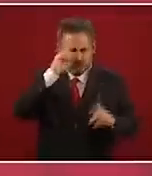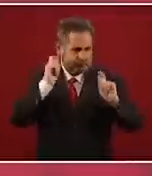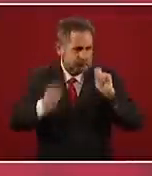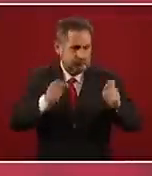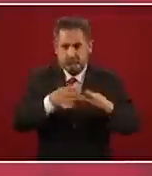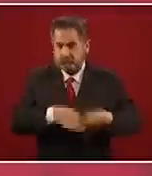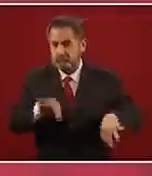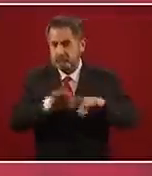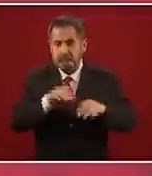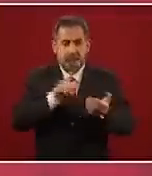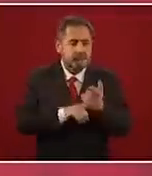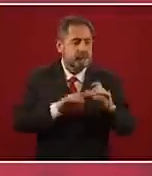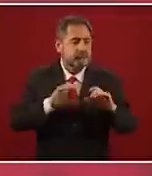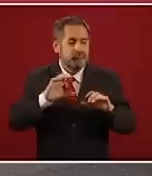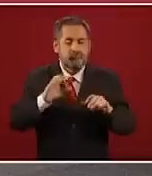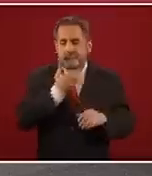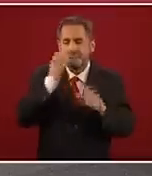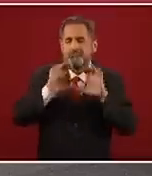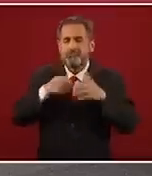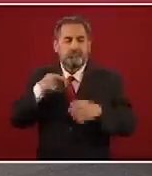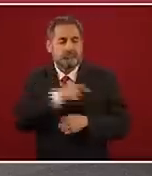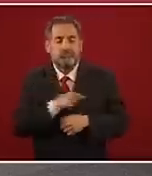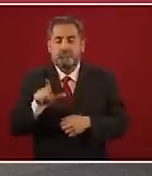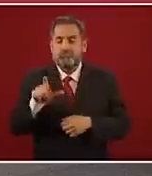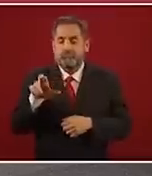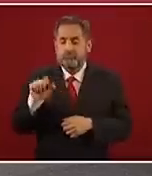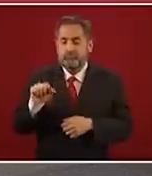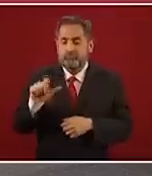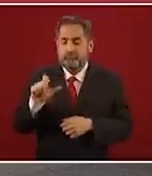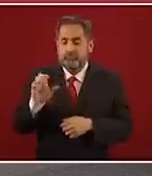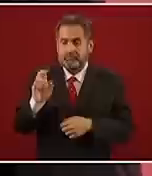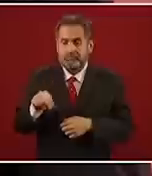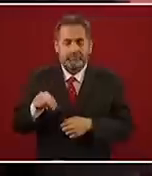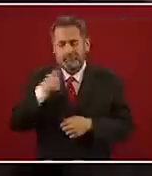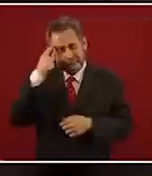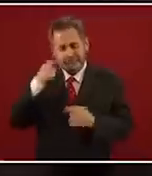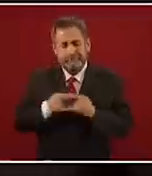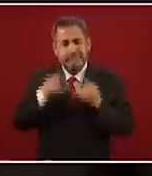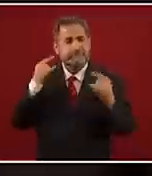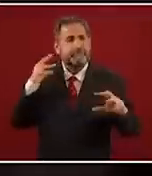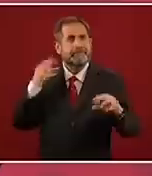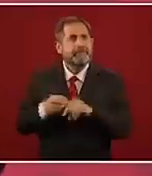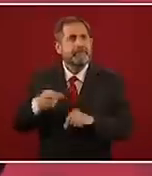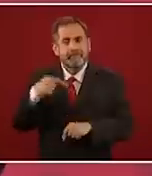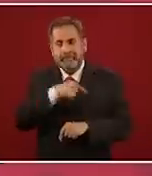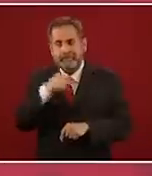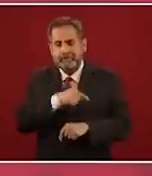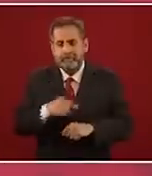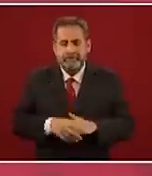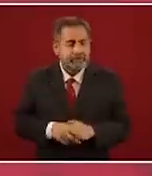más importante del conservadurismo, yo diría que en toda la historia,